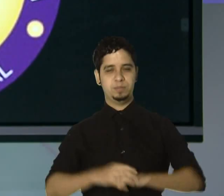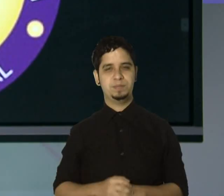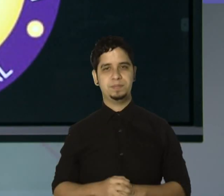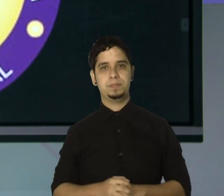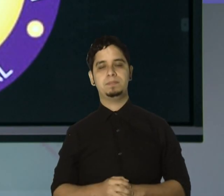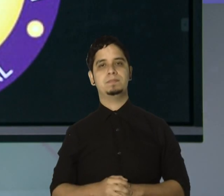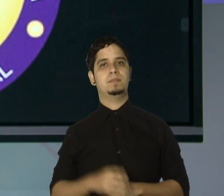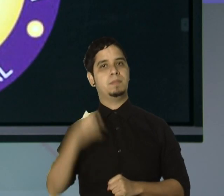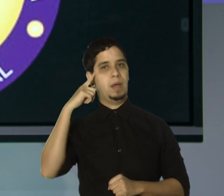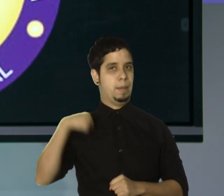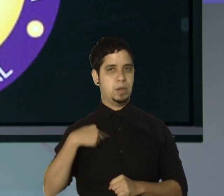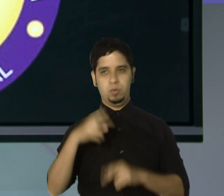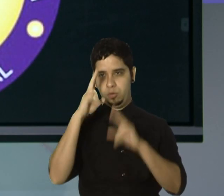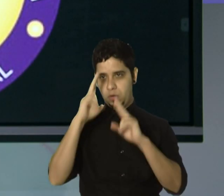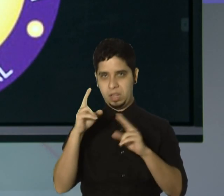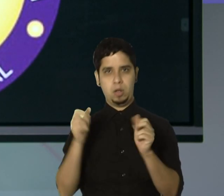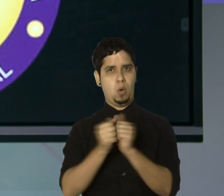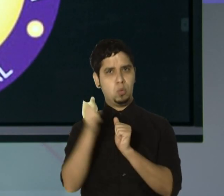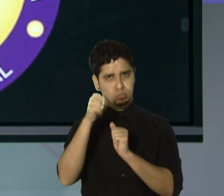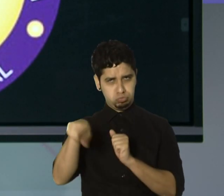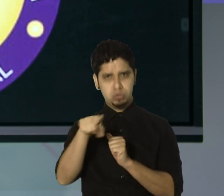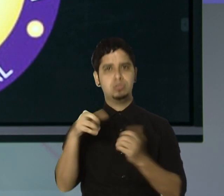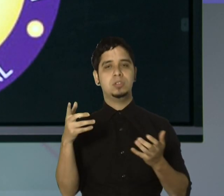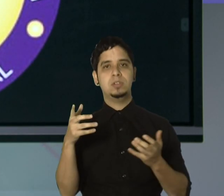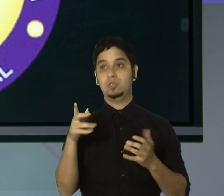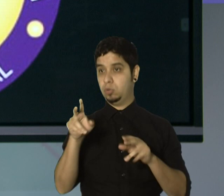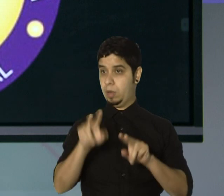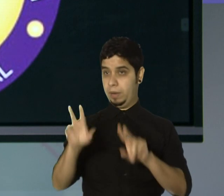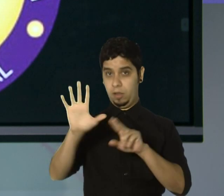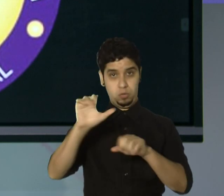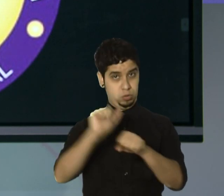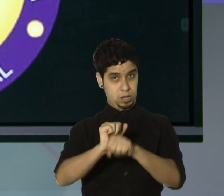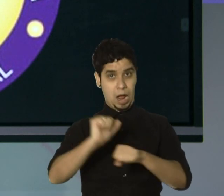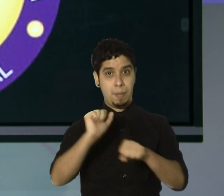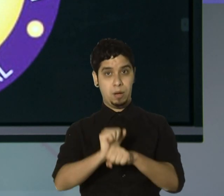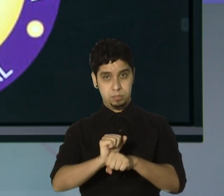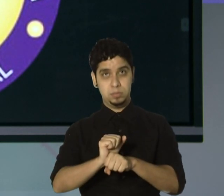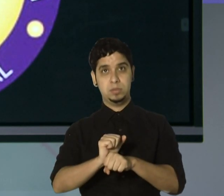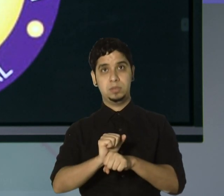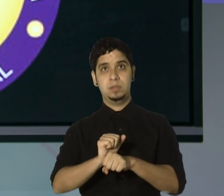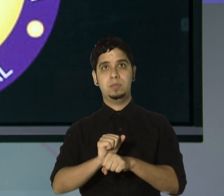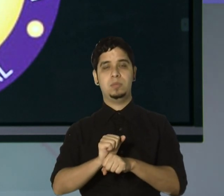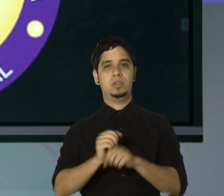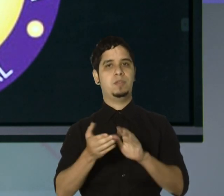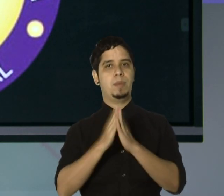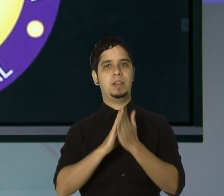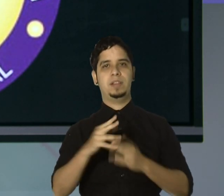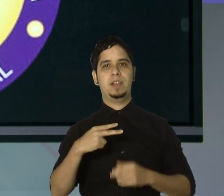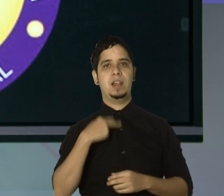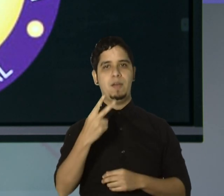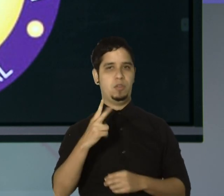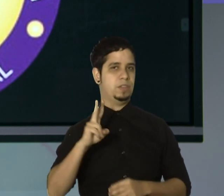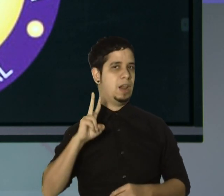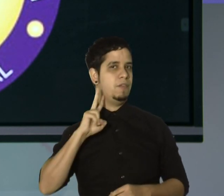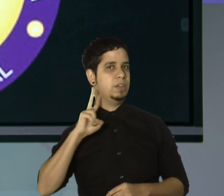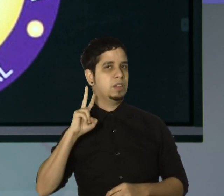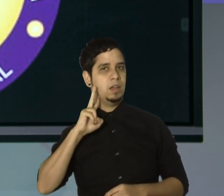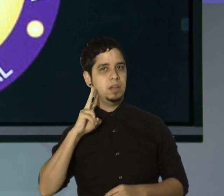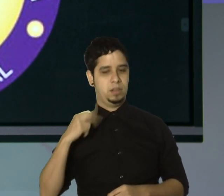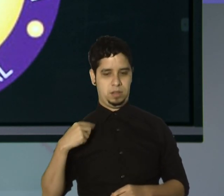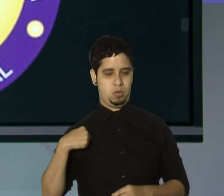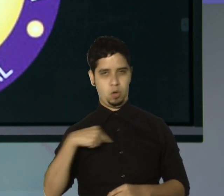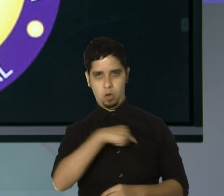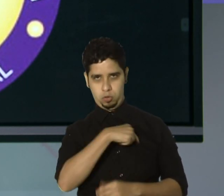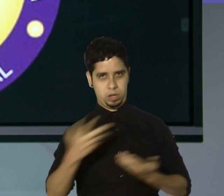mí es un gran honor poder estar aquí presencia, ya que admiro su carrera por ser la voz de las víctimas de nuestro